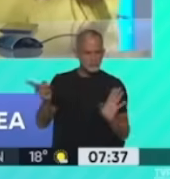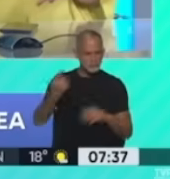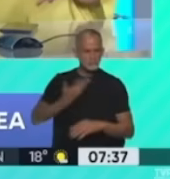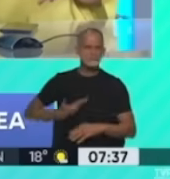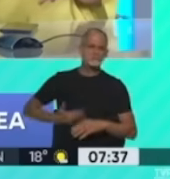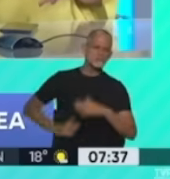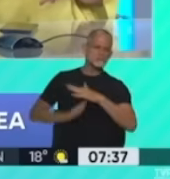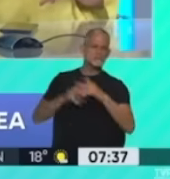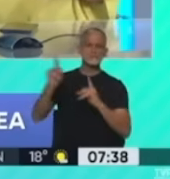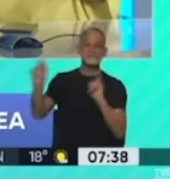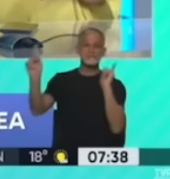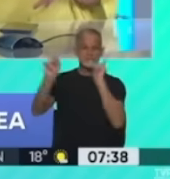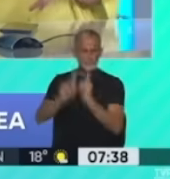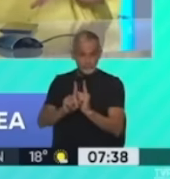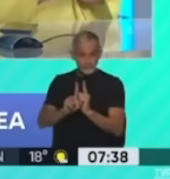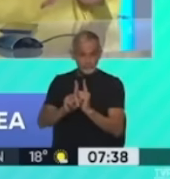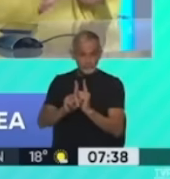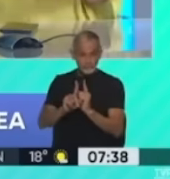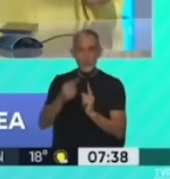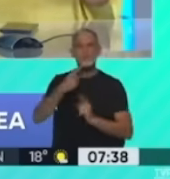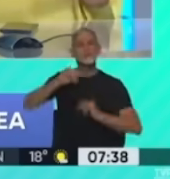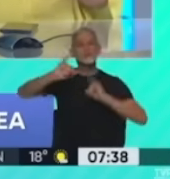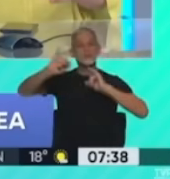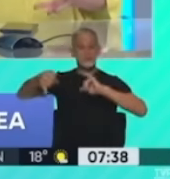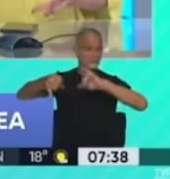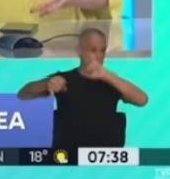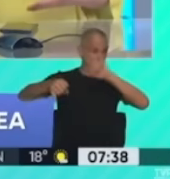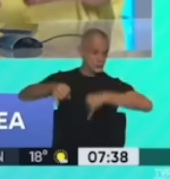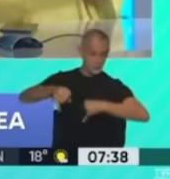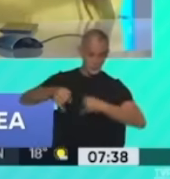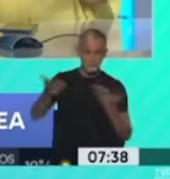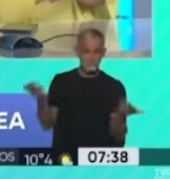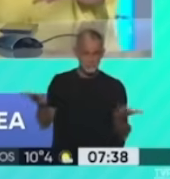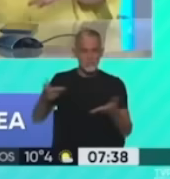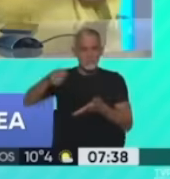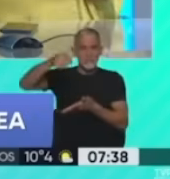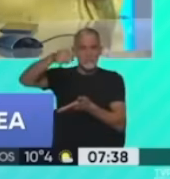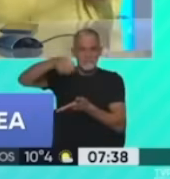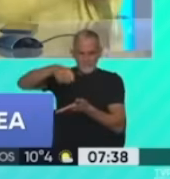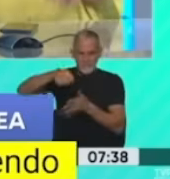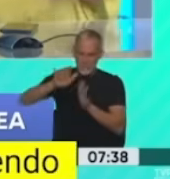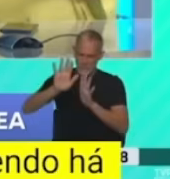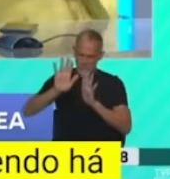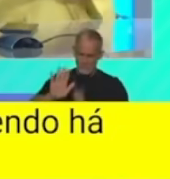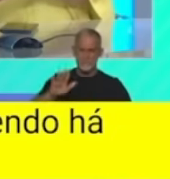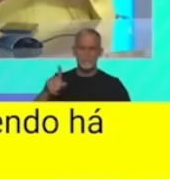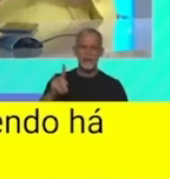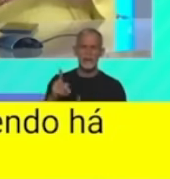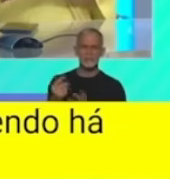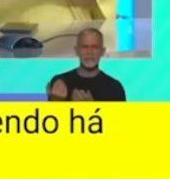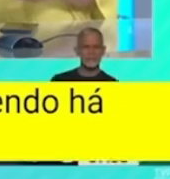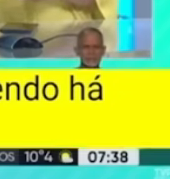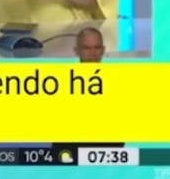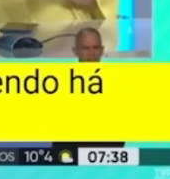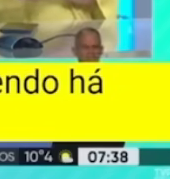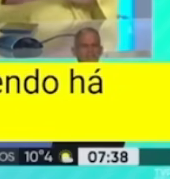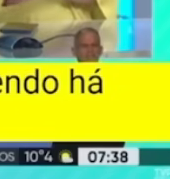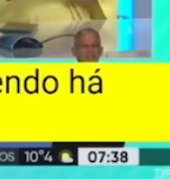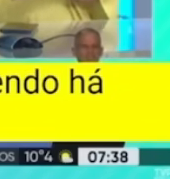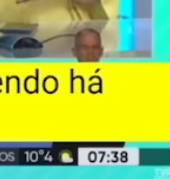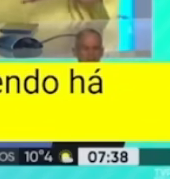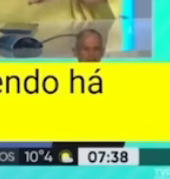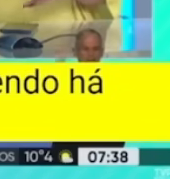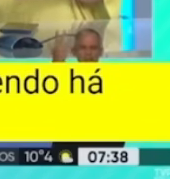ambos mandatarios se manifestaron a favor del acuerdo. Pero ¿qué pasa? ¿Qué pasa? Hay una resistencia de parte